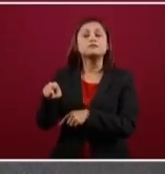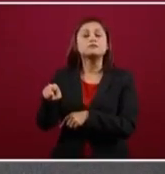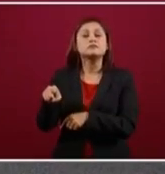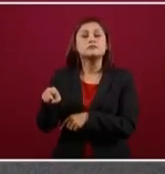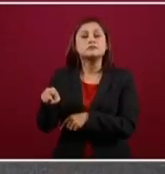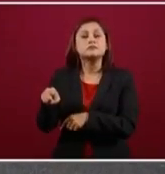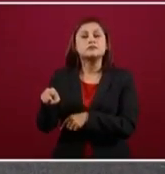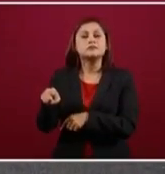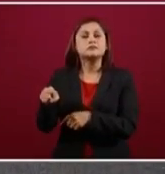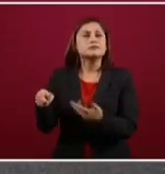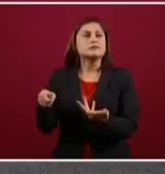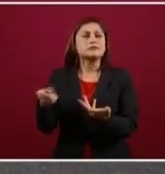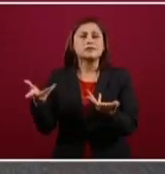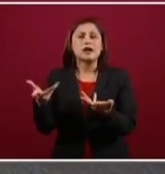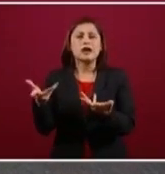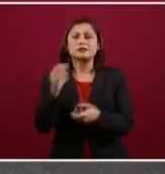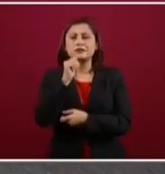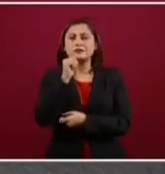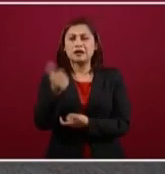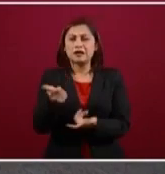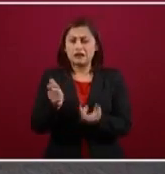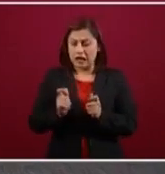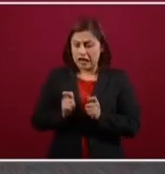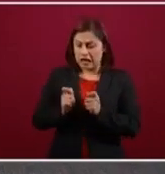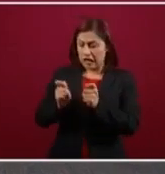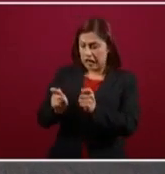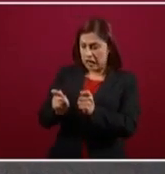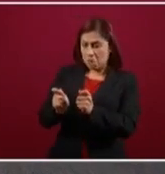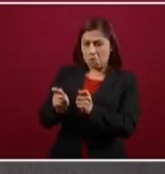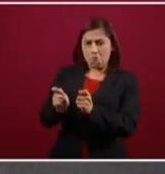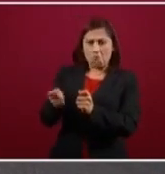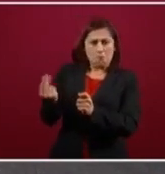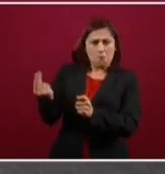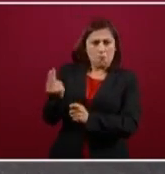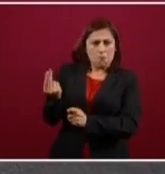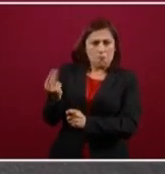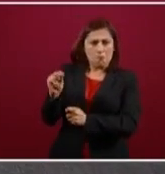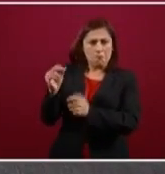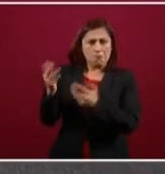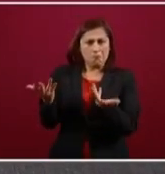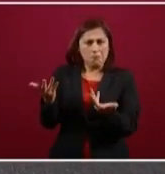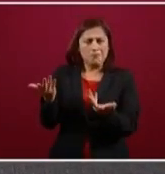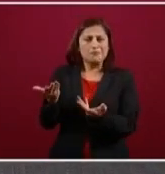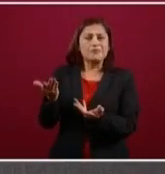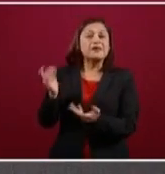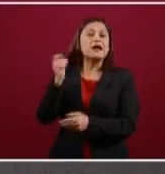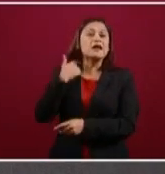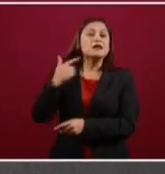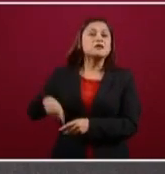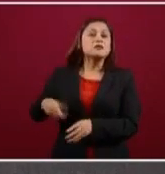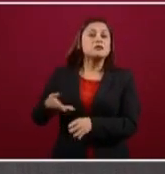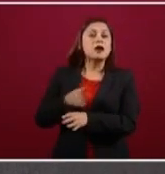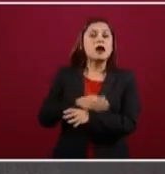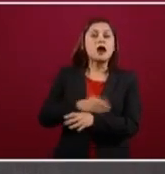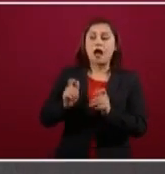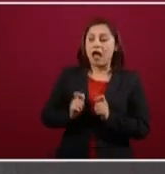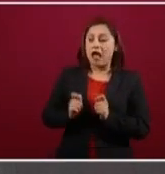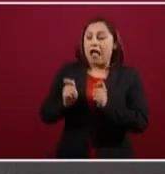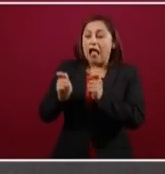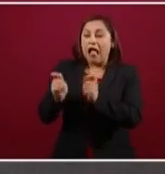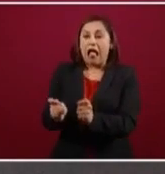no implican nada. Se crearon los cargos para